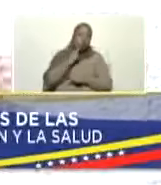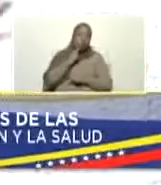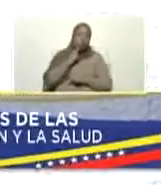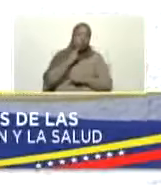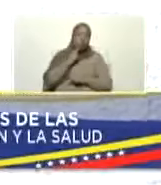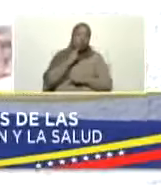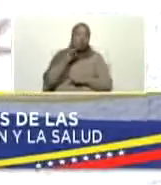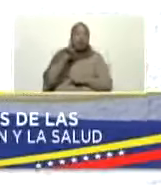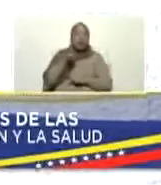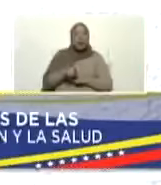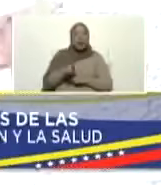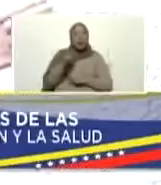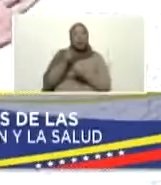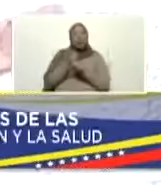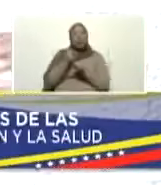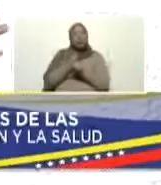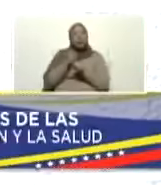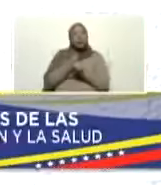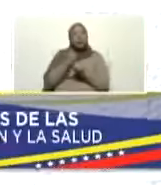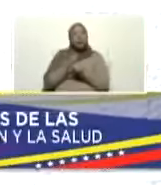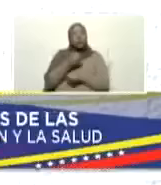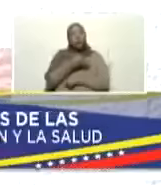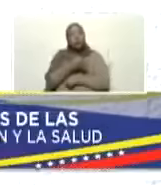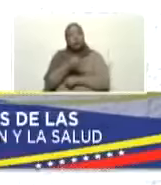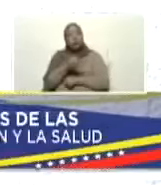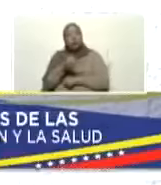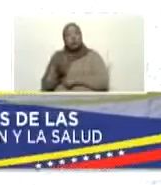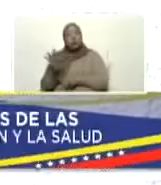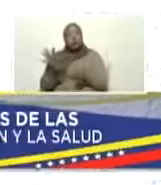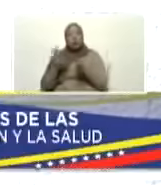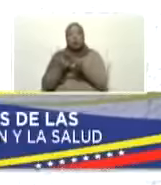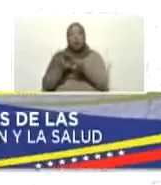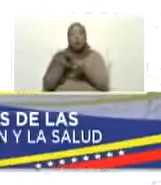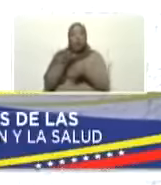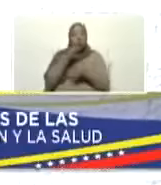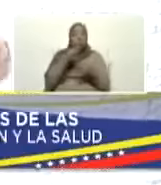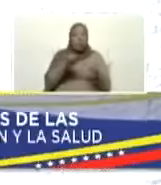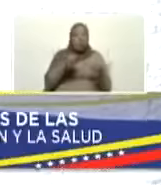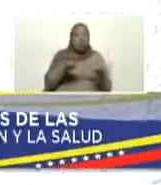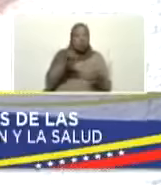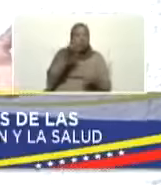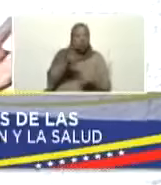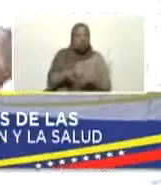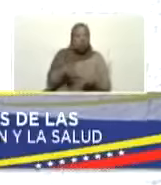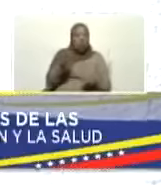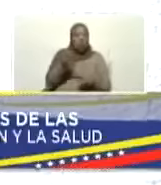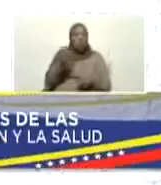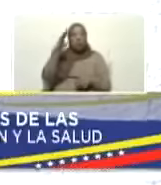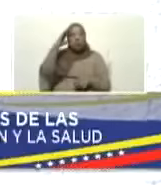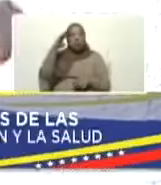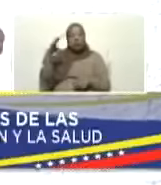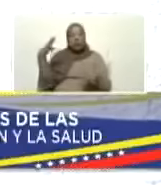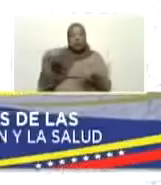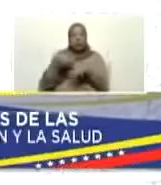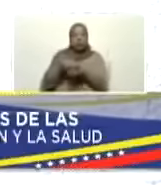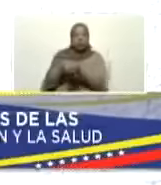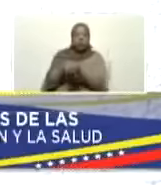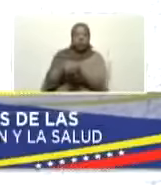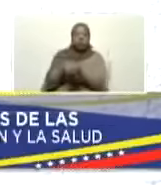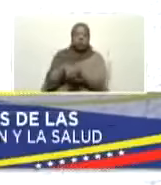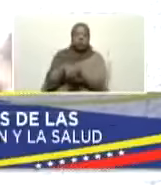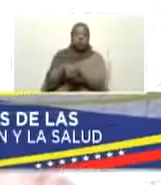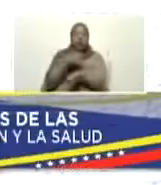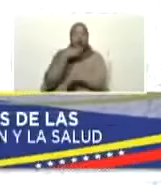y que además ha trabajado perfectamente en unión cívico-militar. La universidad ha otorgado a